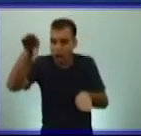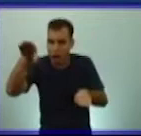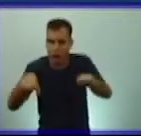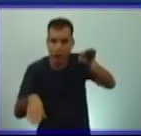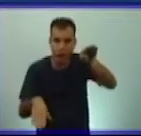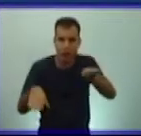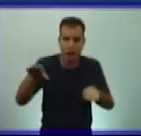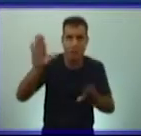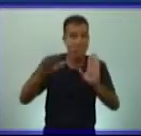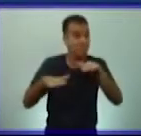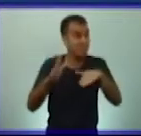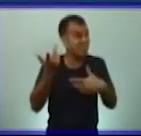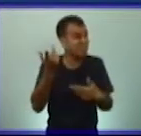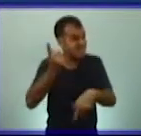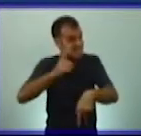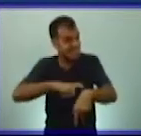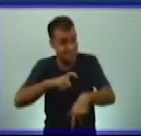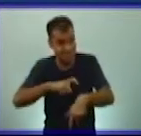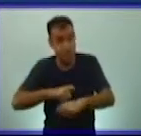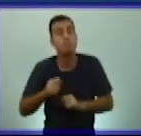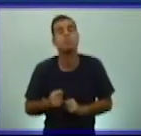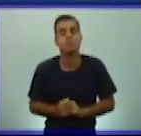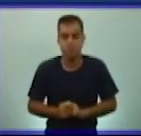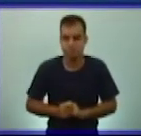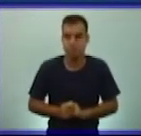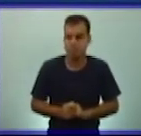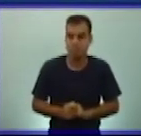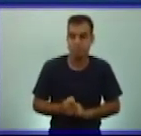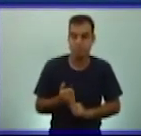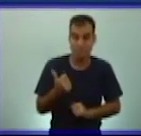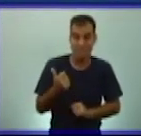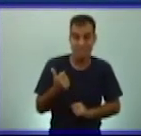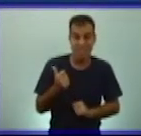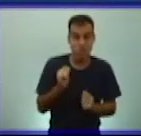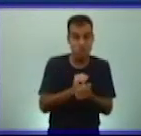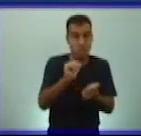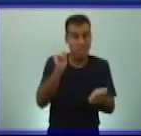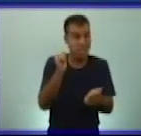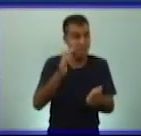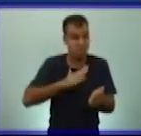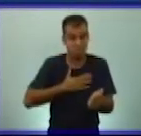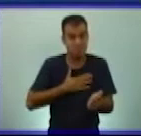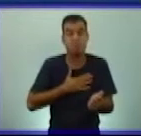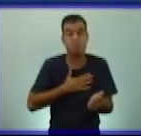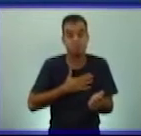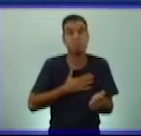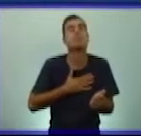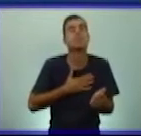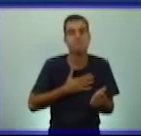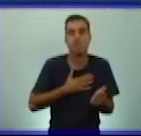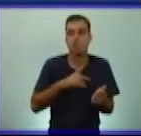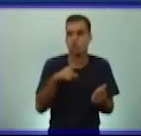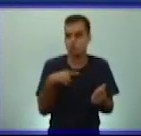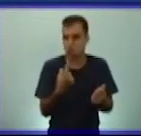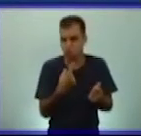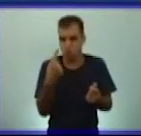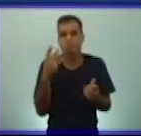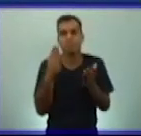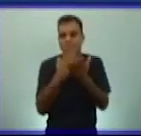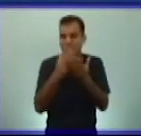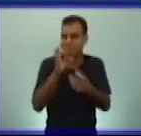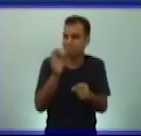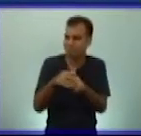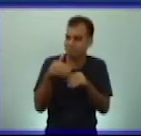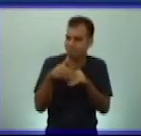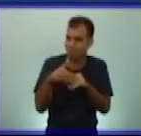entonces este proceso de cómo se producen las oscilaciones libres en un circuito, los estamos estudiando a partir